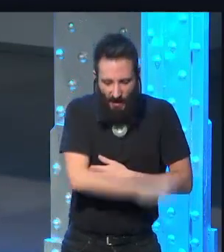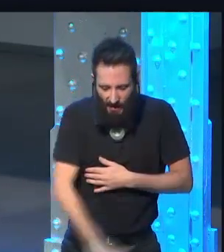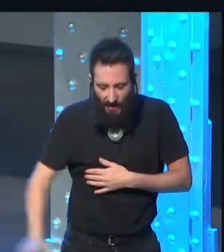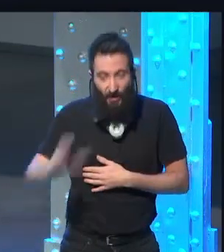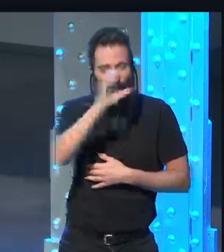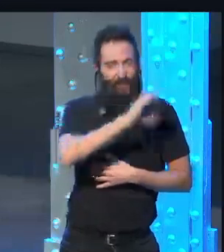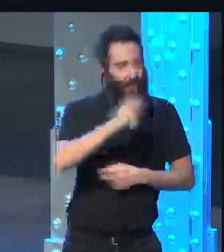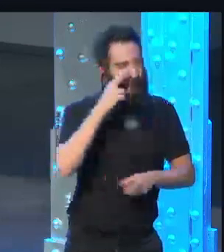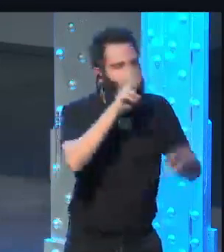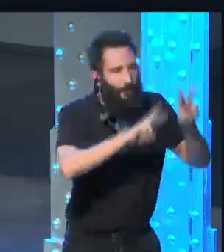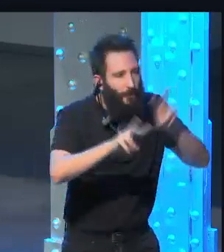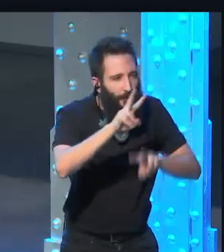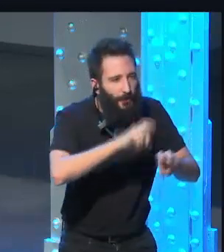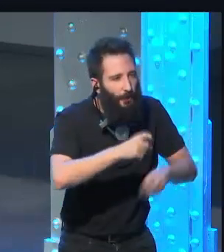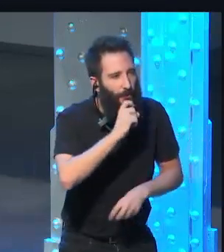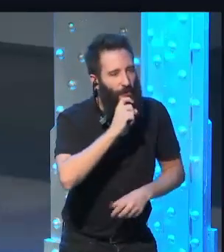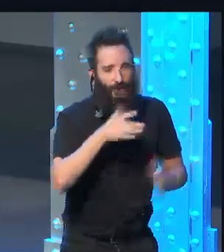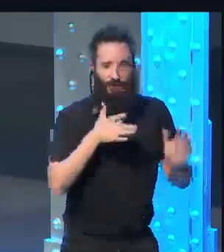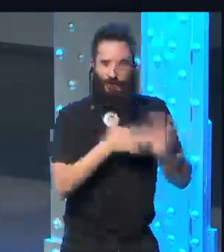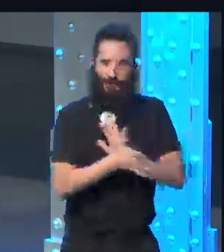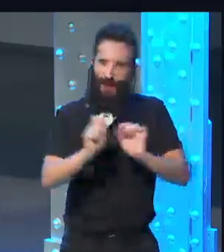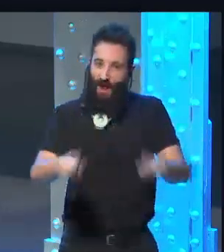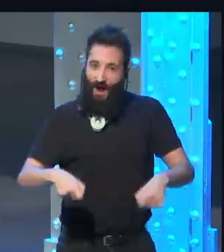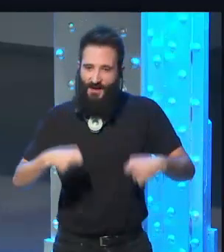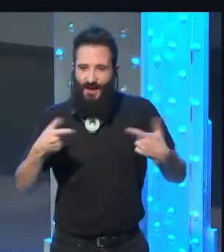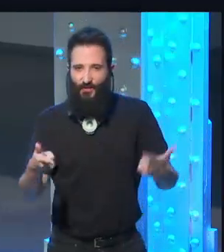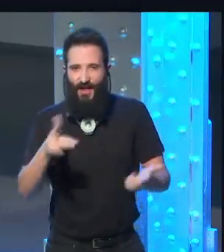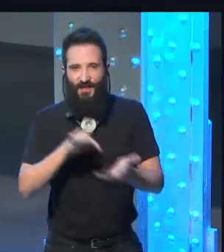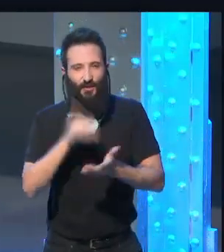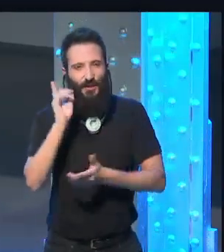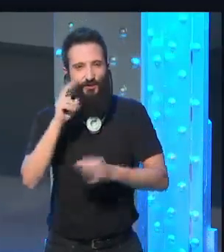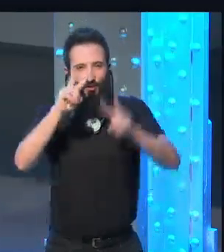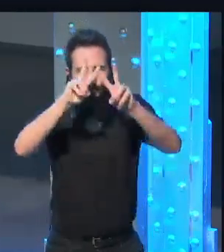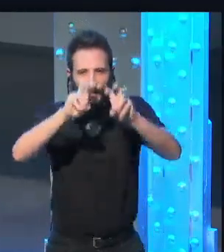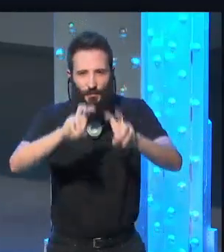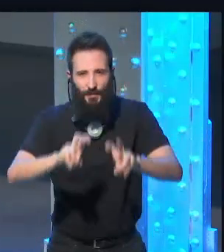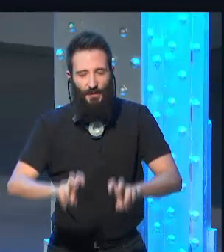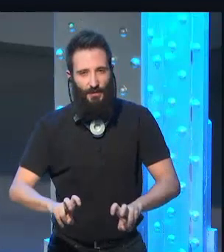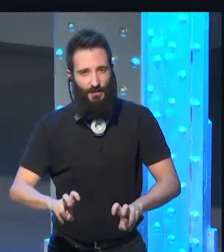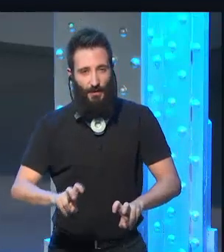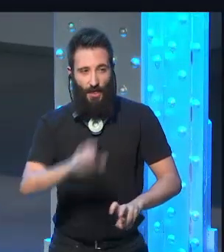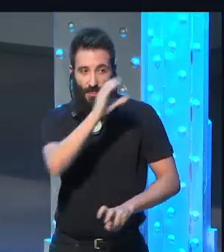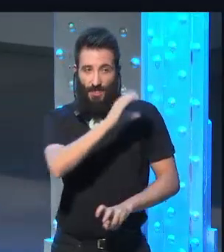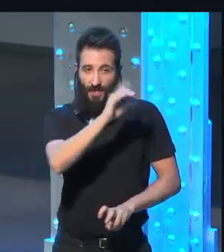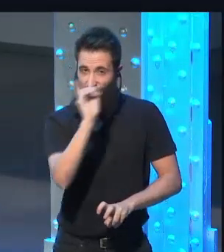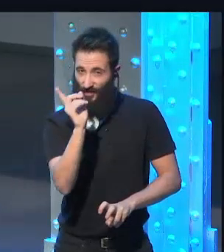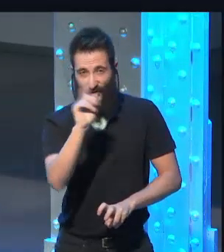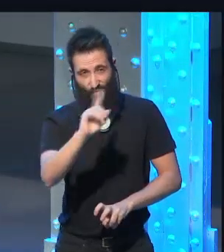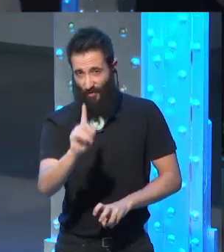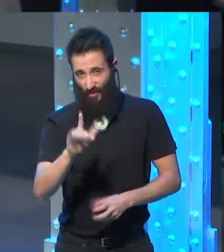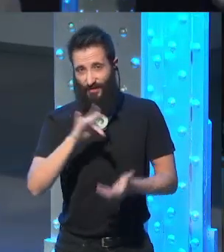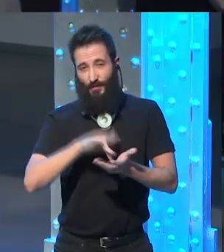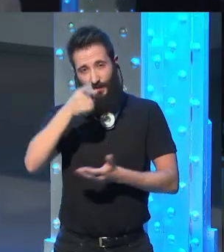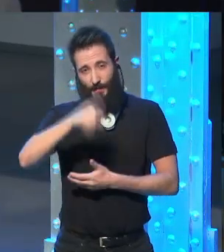la ciencia, la naturaleza, no están solamente explorando la ciencia. Creo que